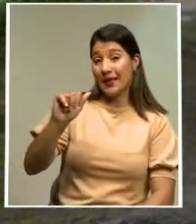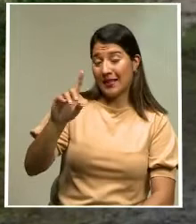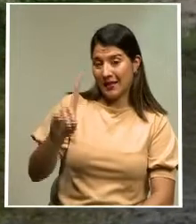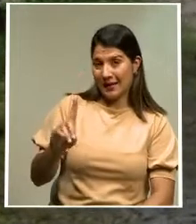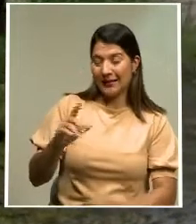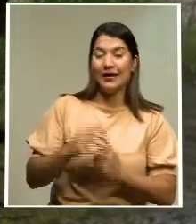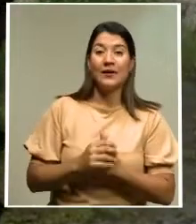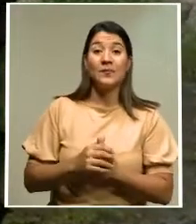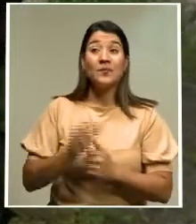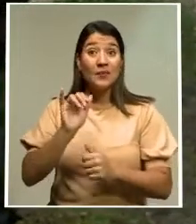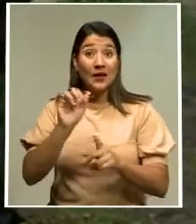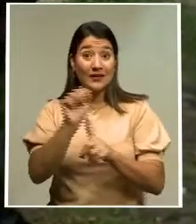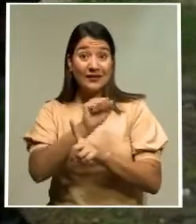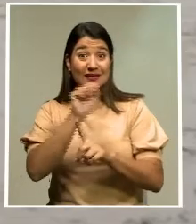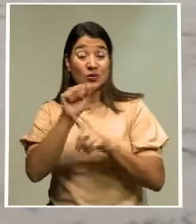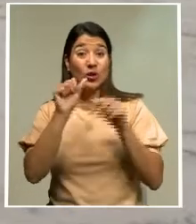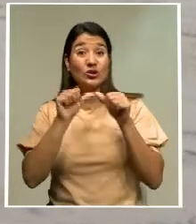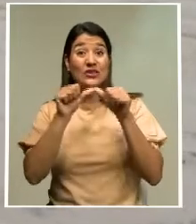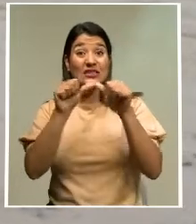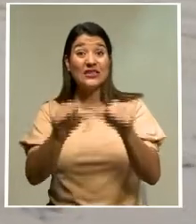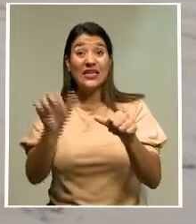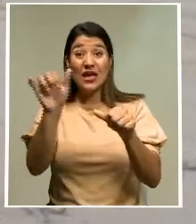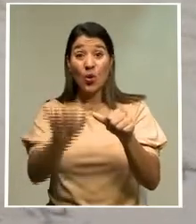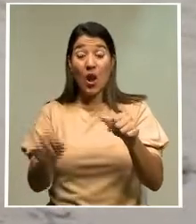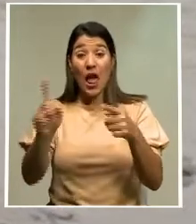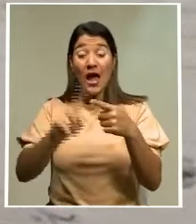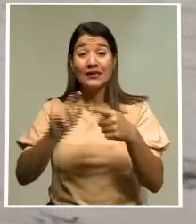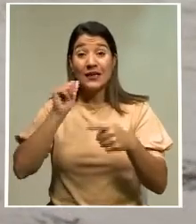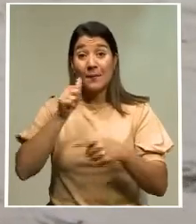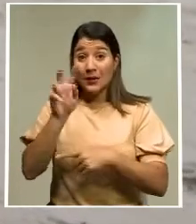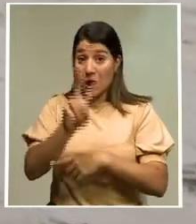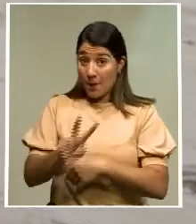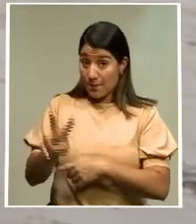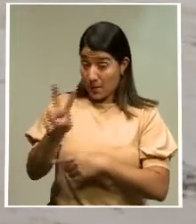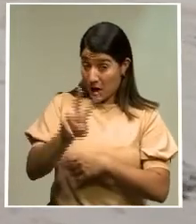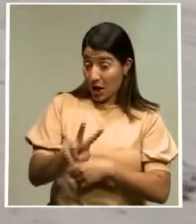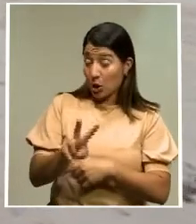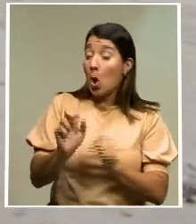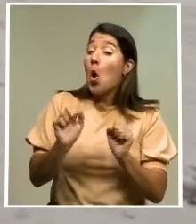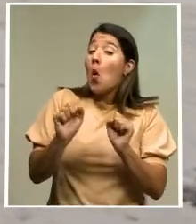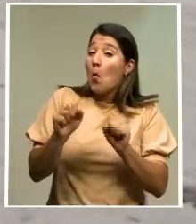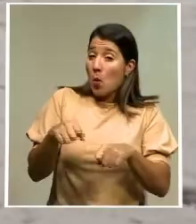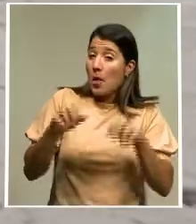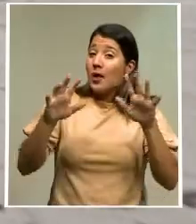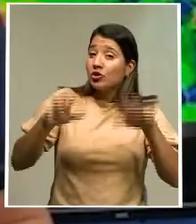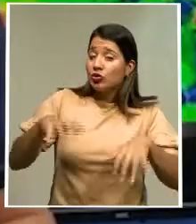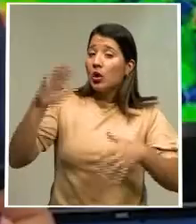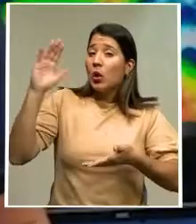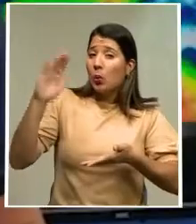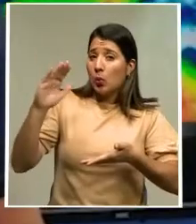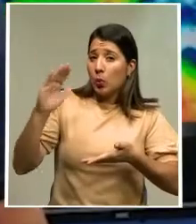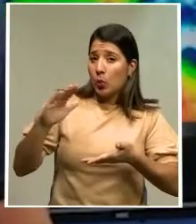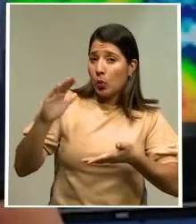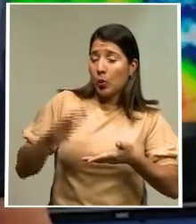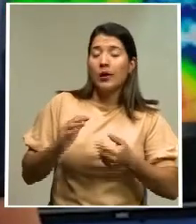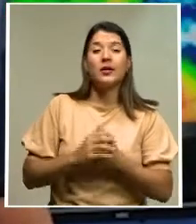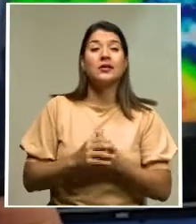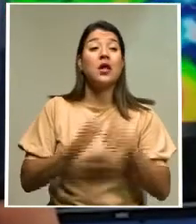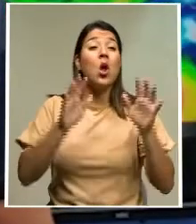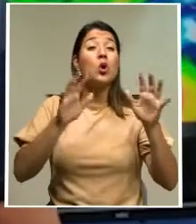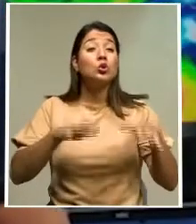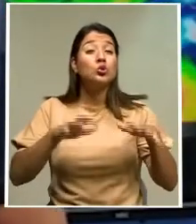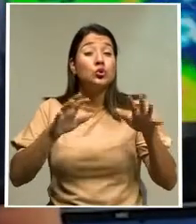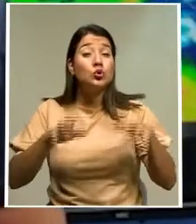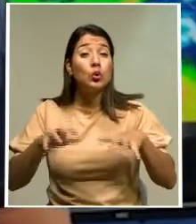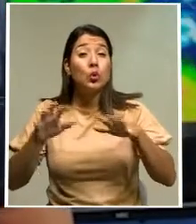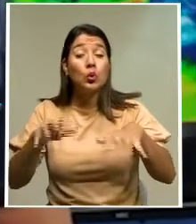intertropical, situación que se mantendrá por lo menos hasta este viernes con la posibilidad de ir disminuyendo su intensidad. Lluvias intermitentes de intensidad